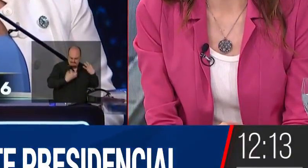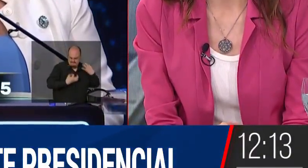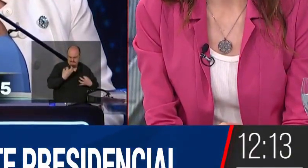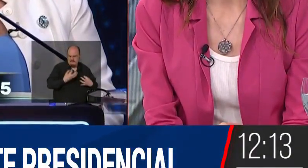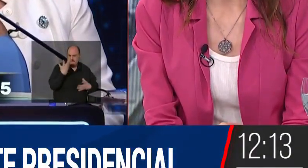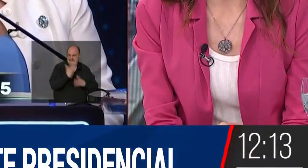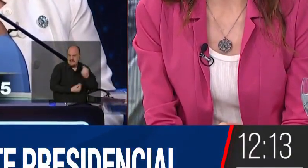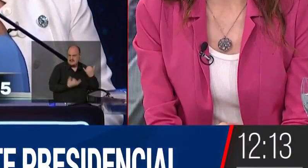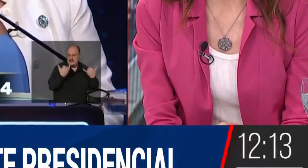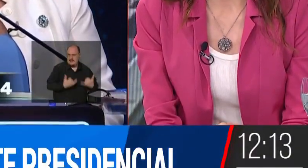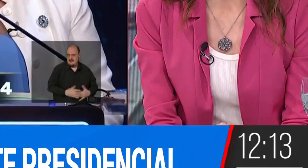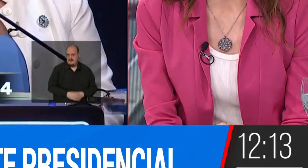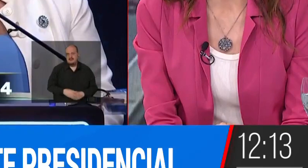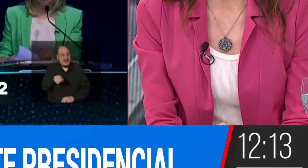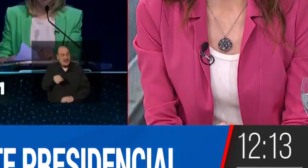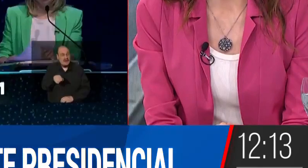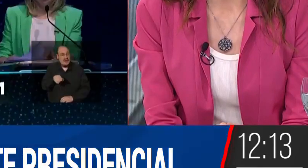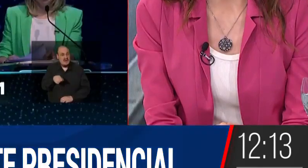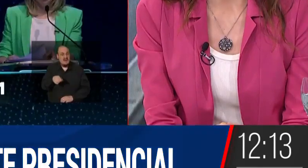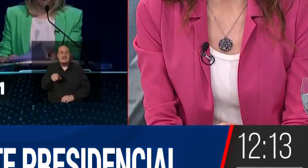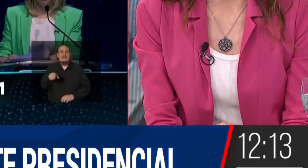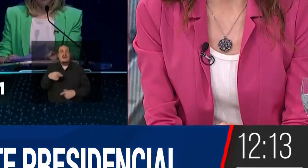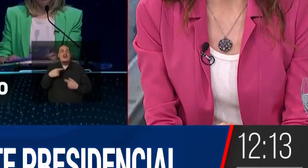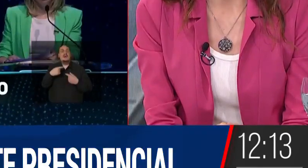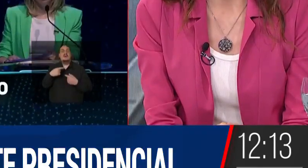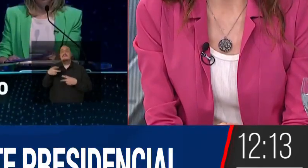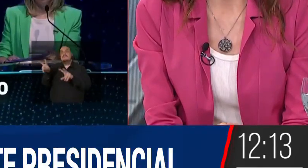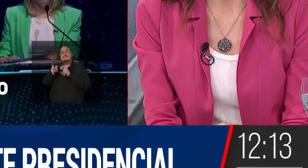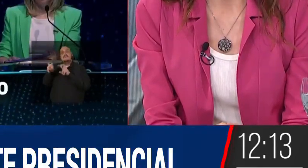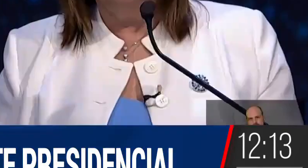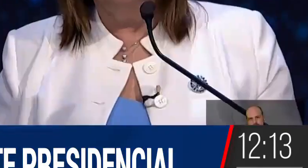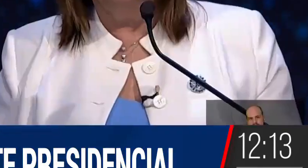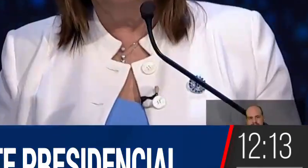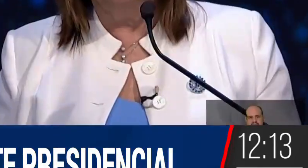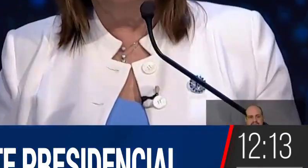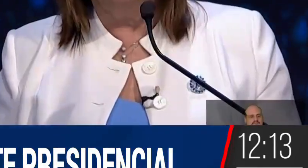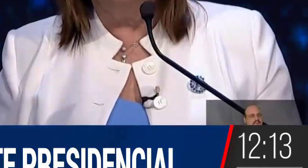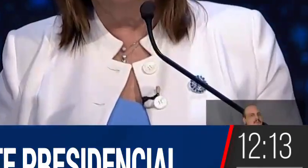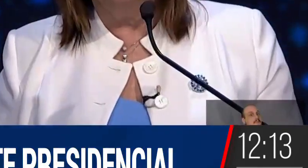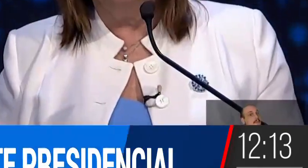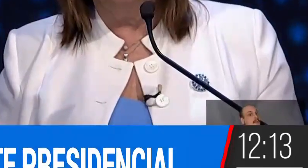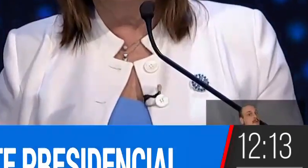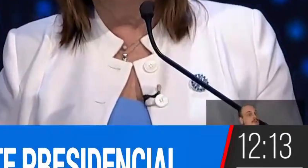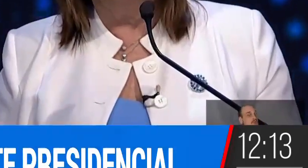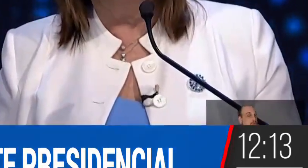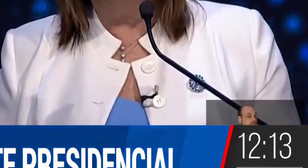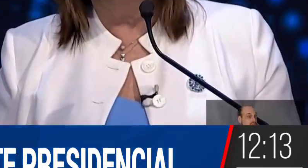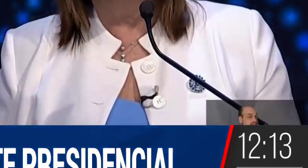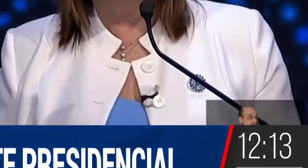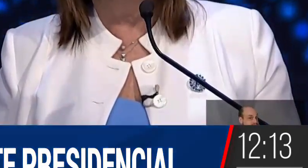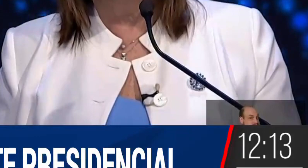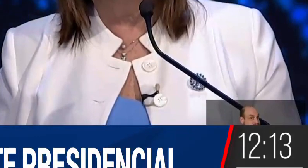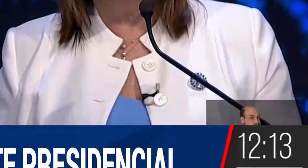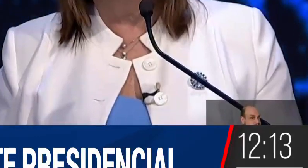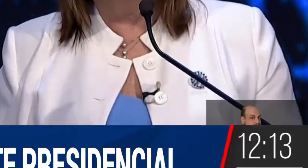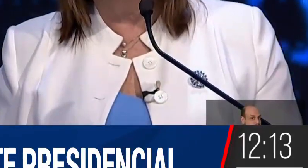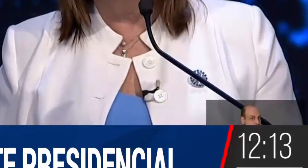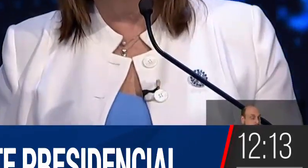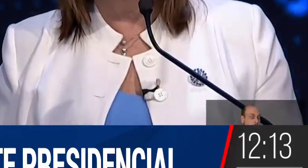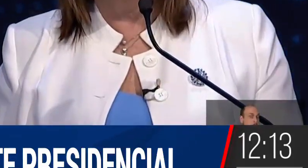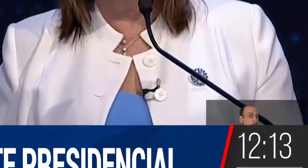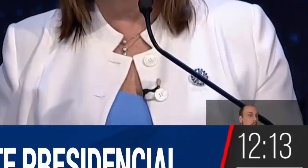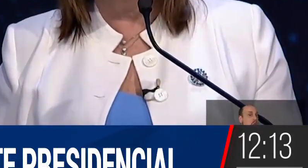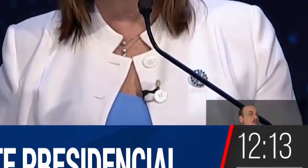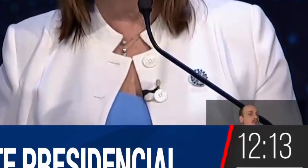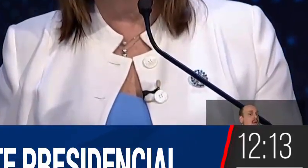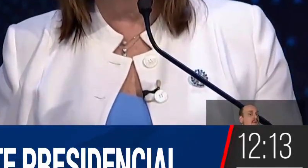ulrich para responderle sobre los jubilados mira lo primero que quiero es preguntar